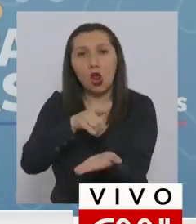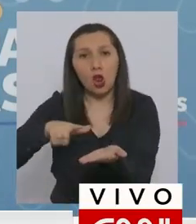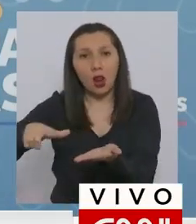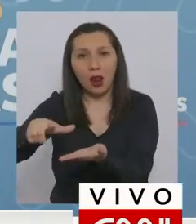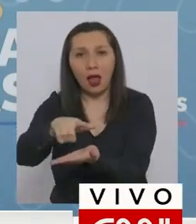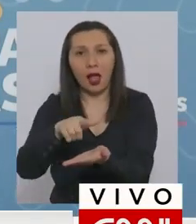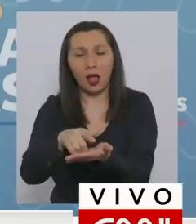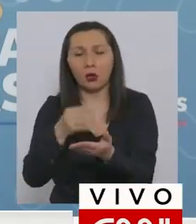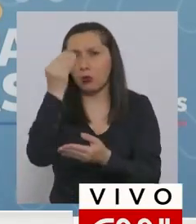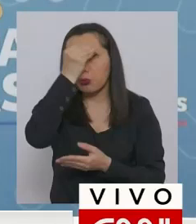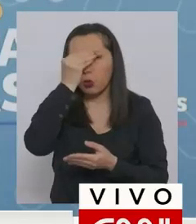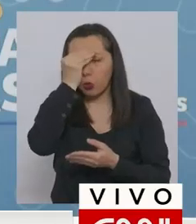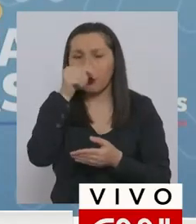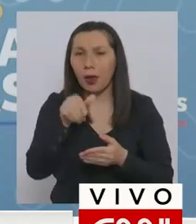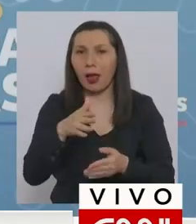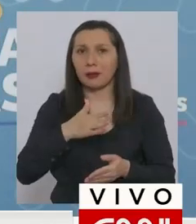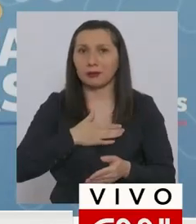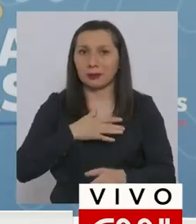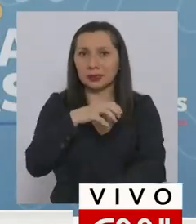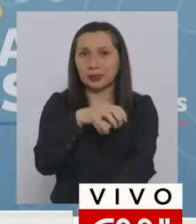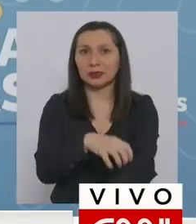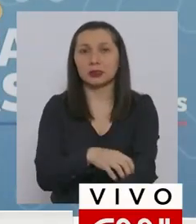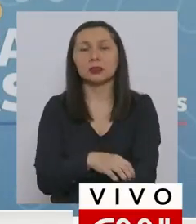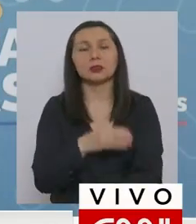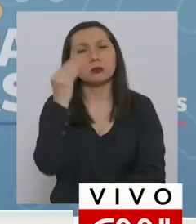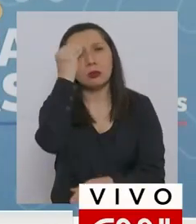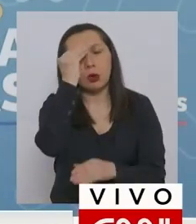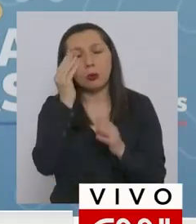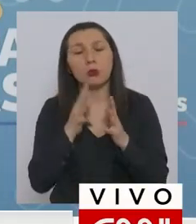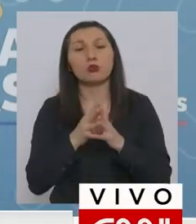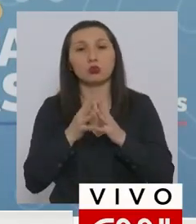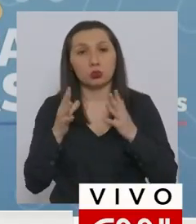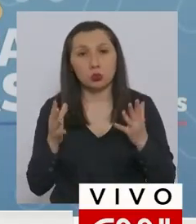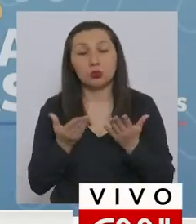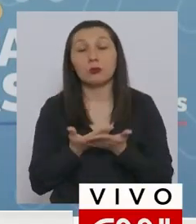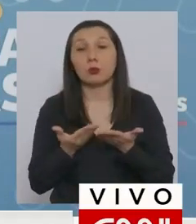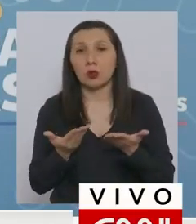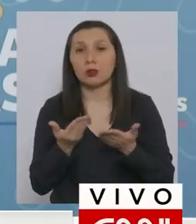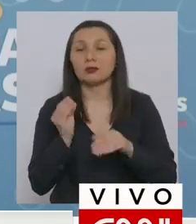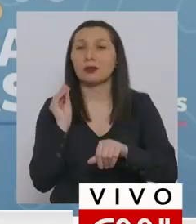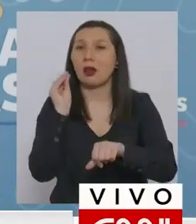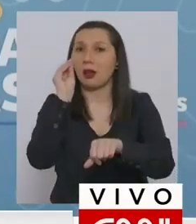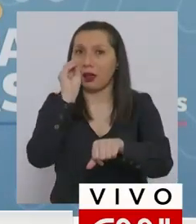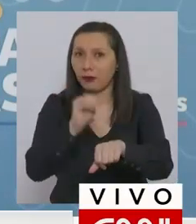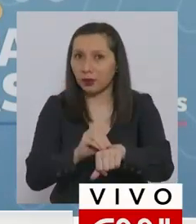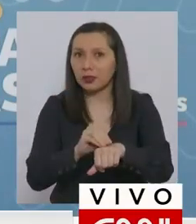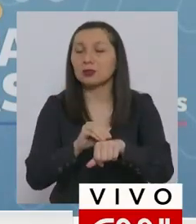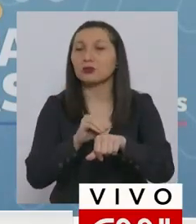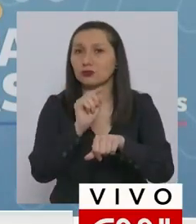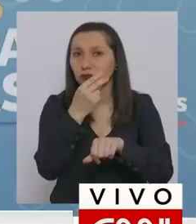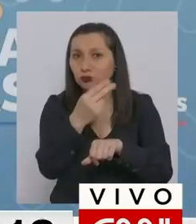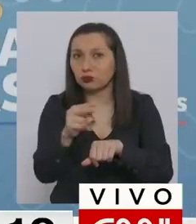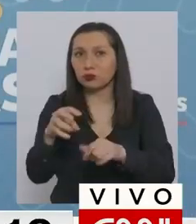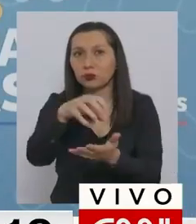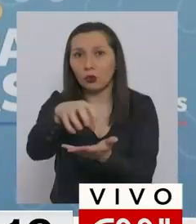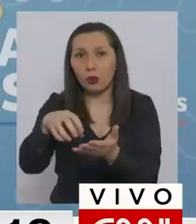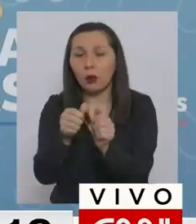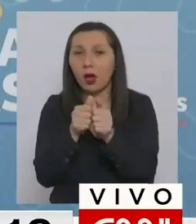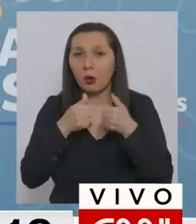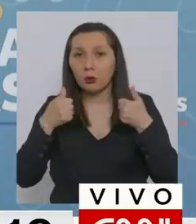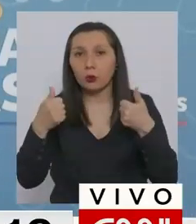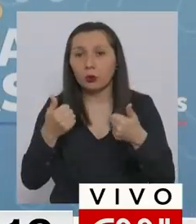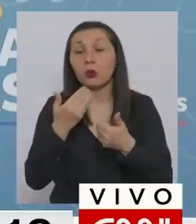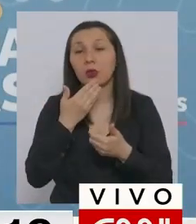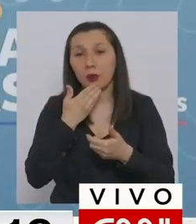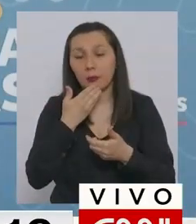Lagos, de mi región, y nos preocupan mucho, y por eso les envío un aviso tanto a las autoridades